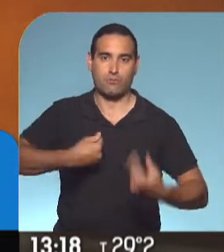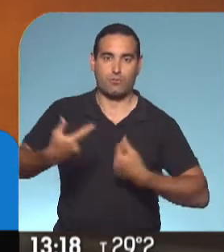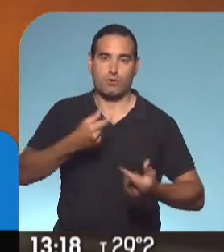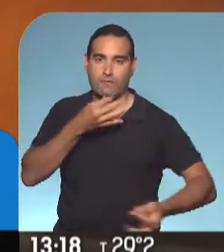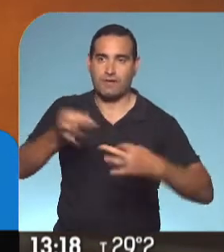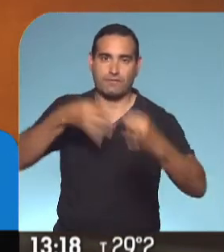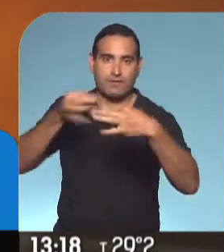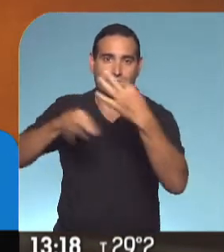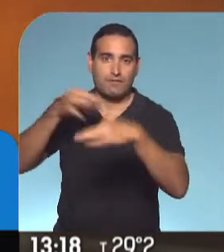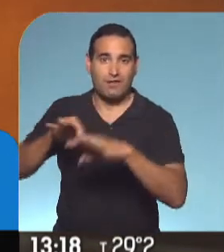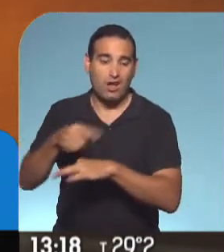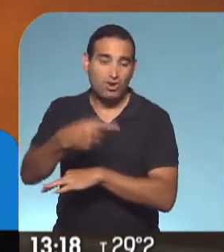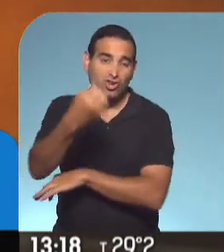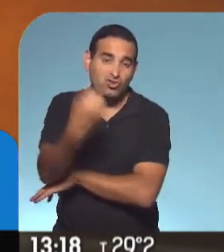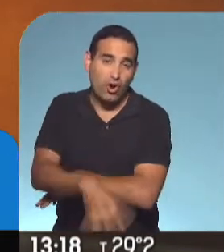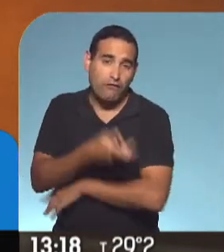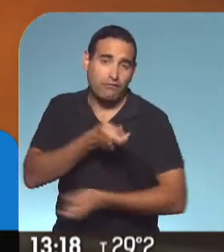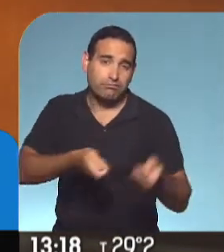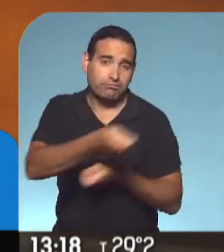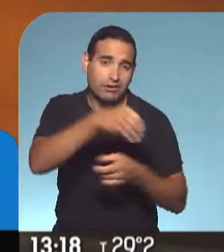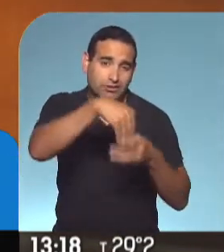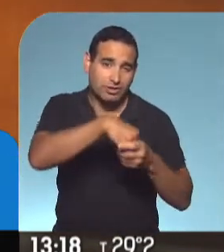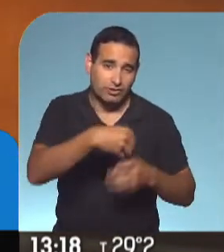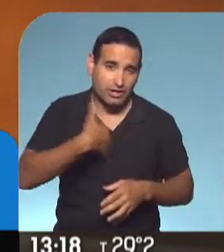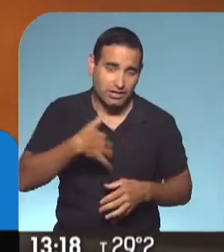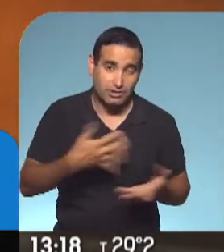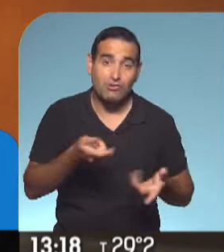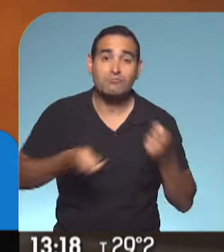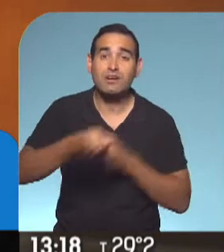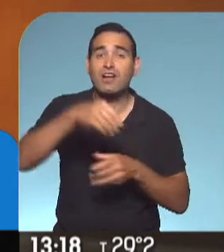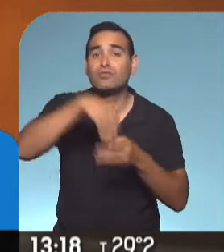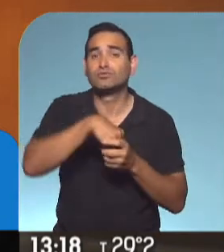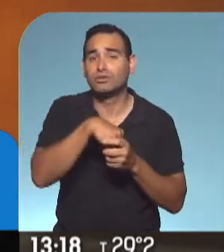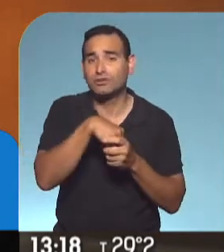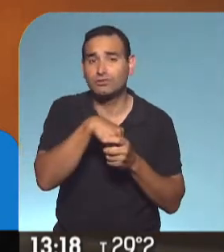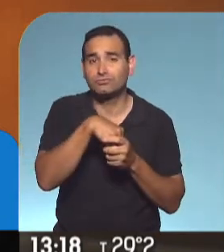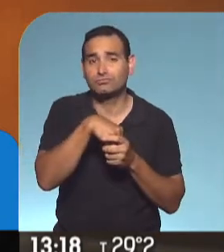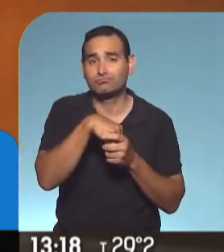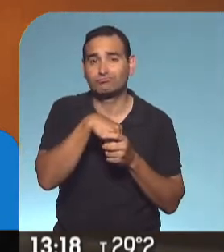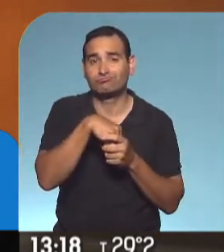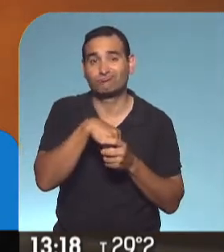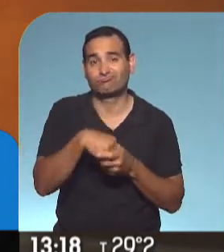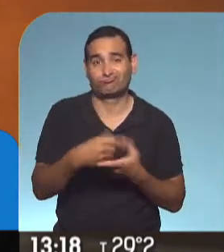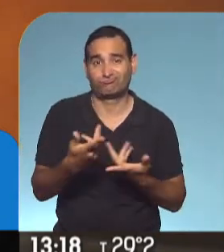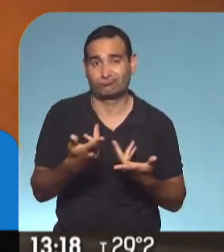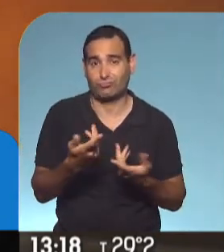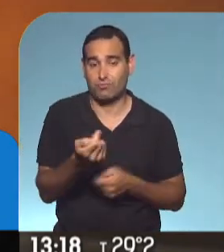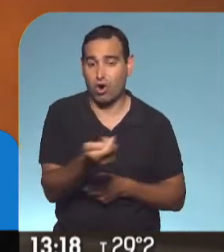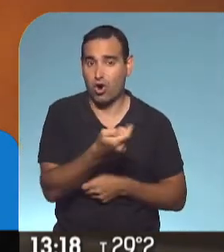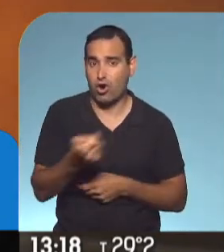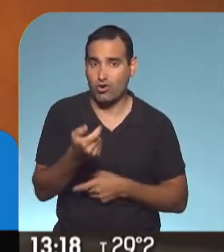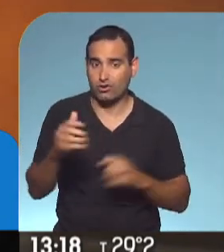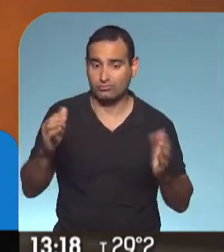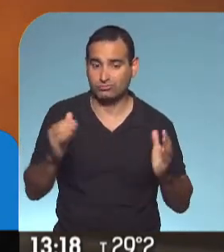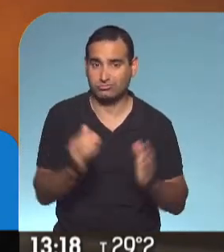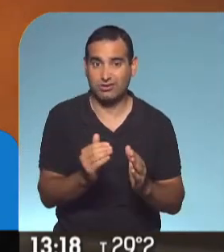como en el sobrante para el mercado interno que pasan al mercado interno digamos que de a poco no hay una